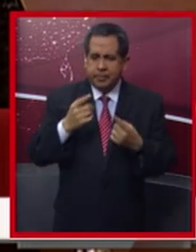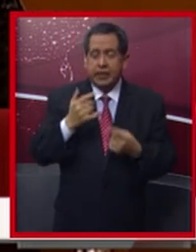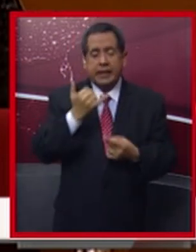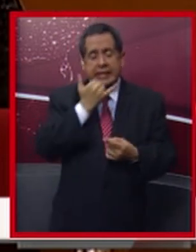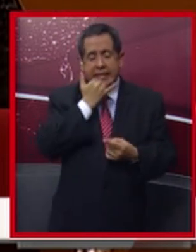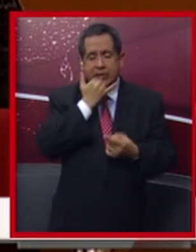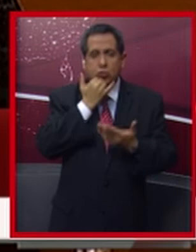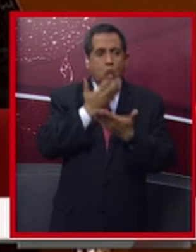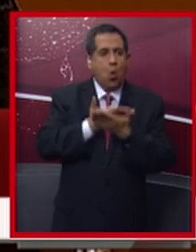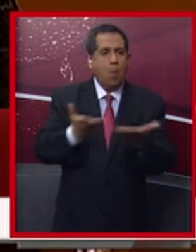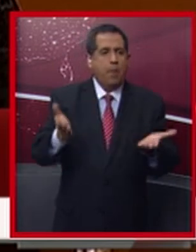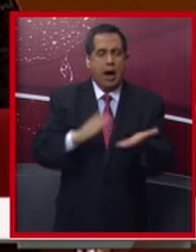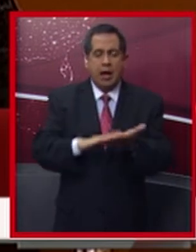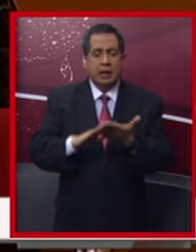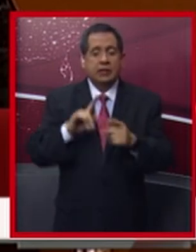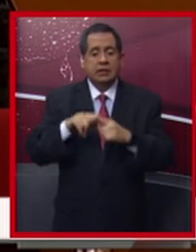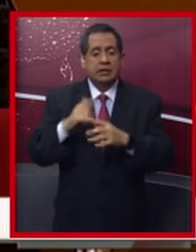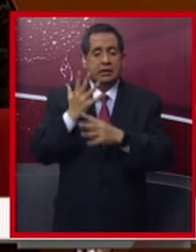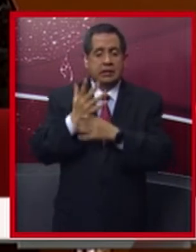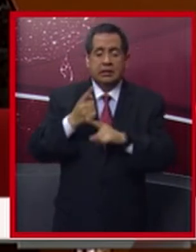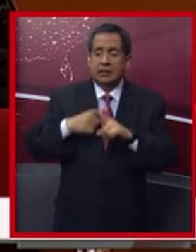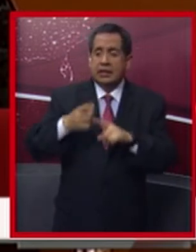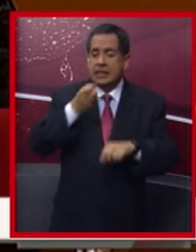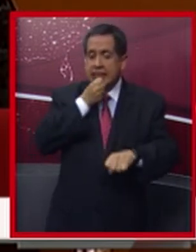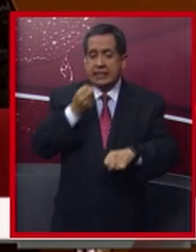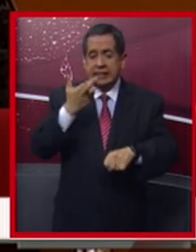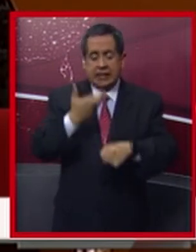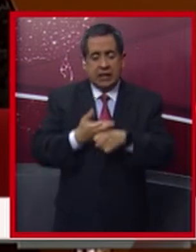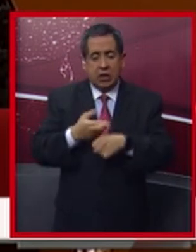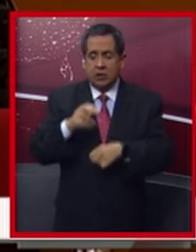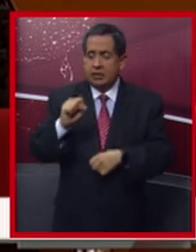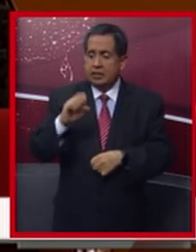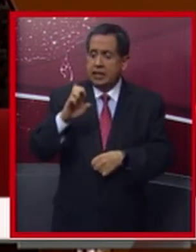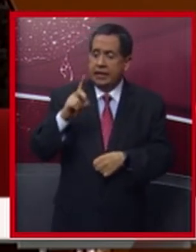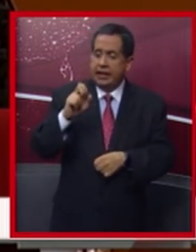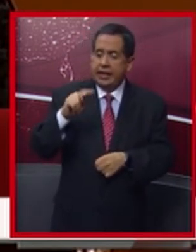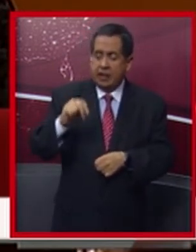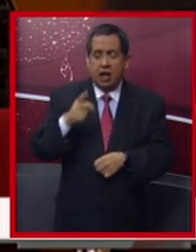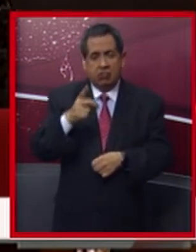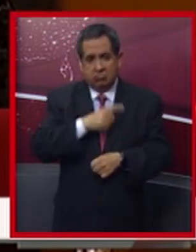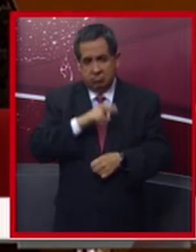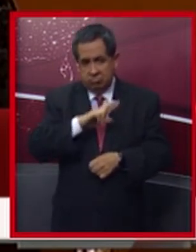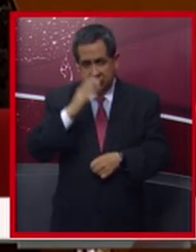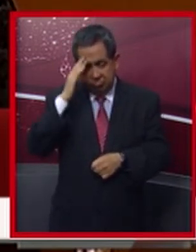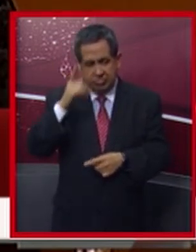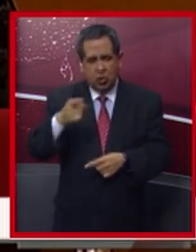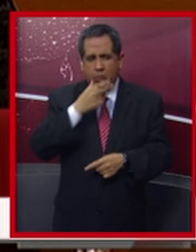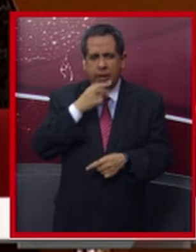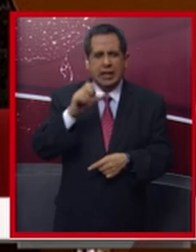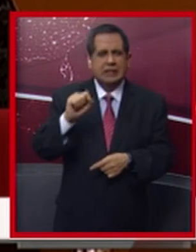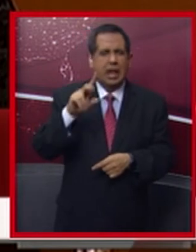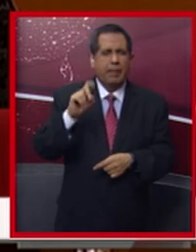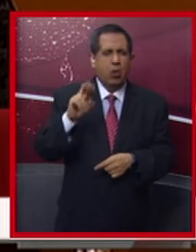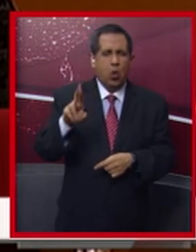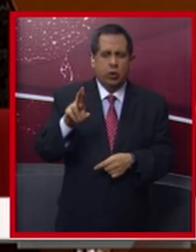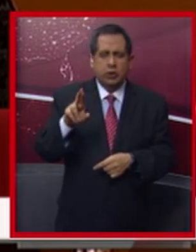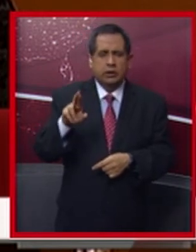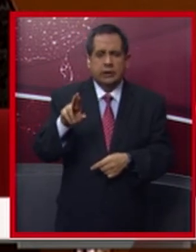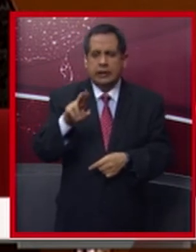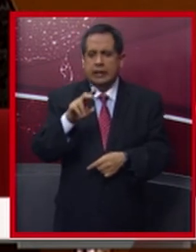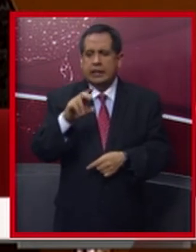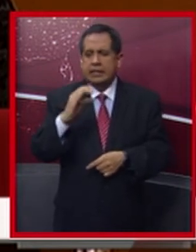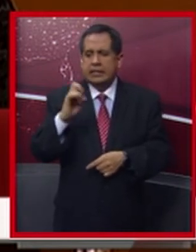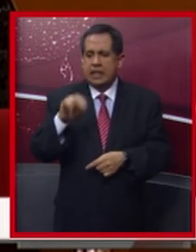disculpa pública que ofrecieron el secretario de la Defensa Nacional, Salvador Cienfuegos, y el